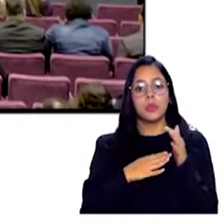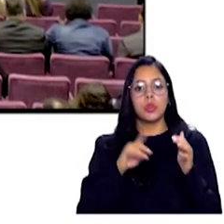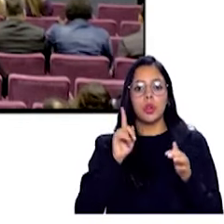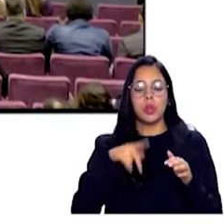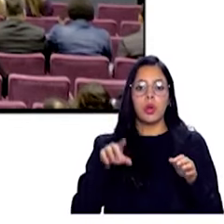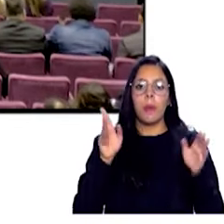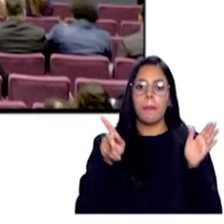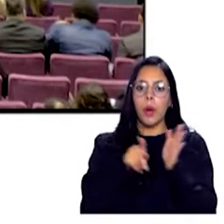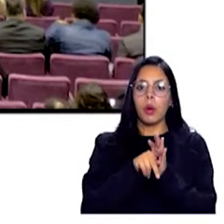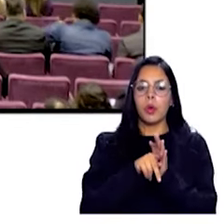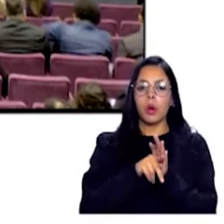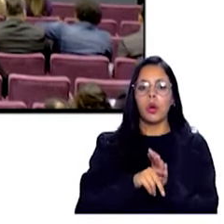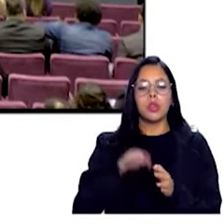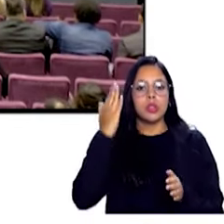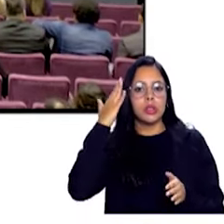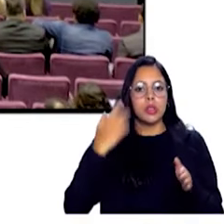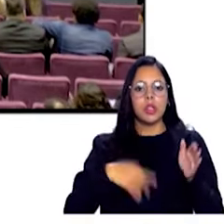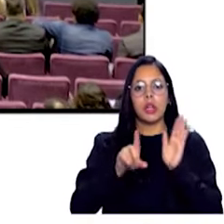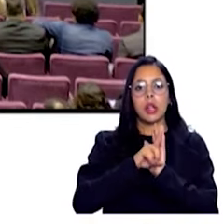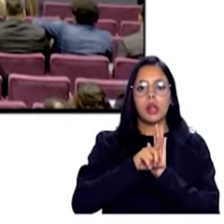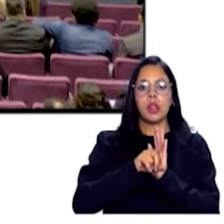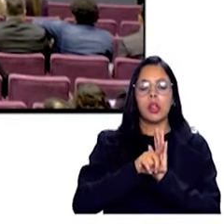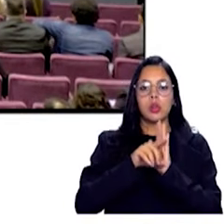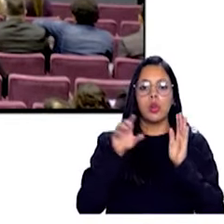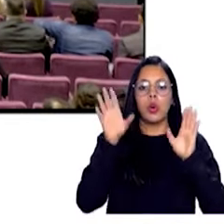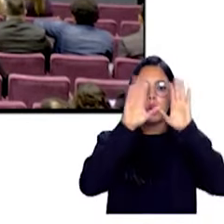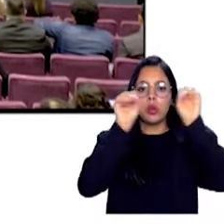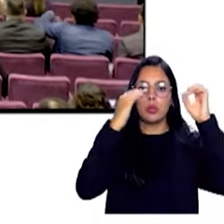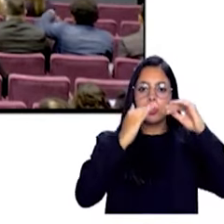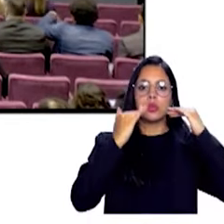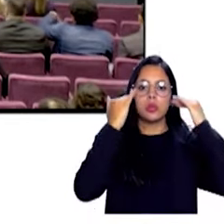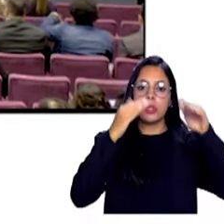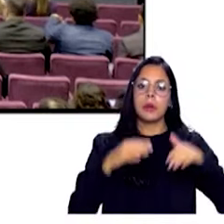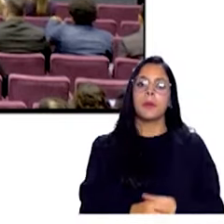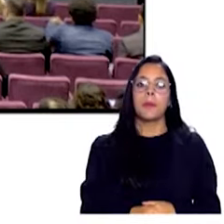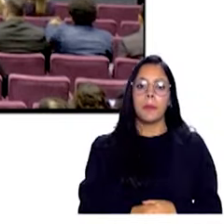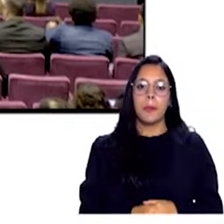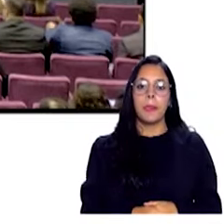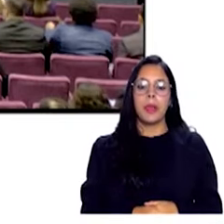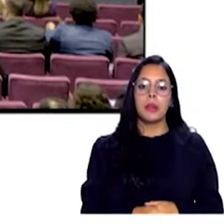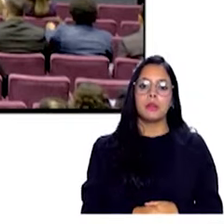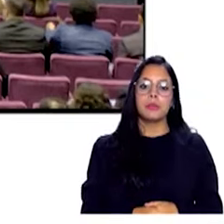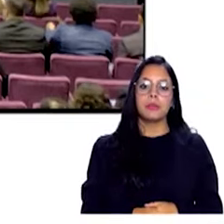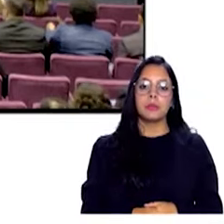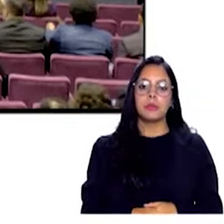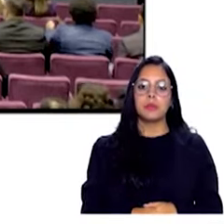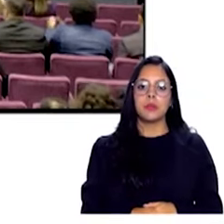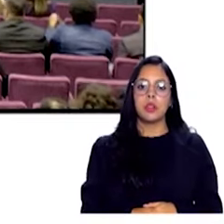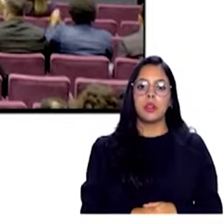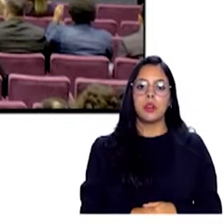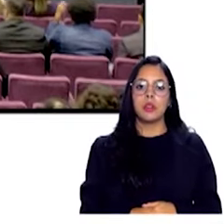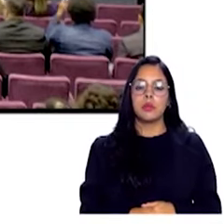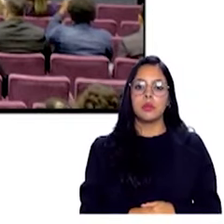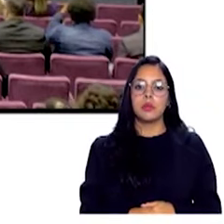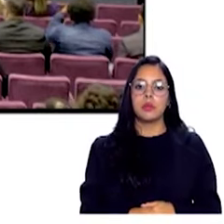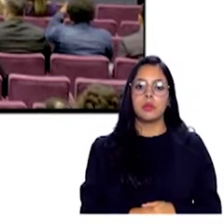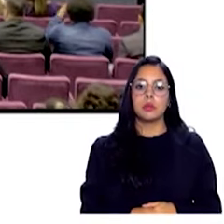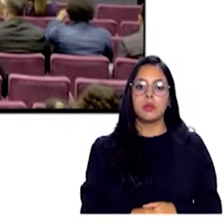legalidad constituci el tribunal constitucional sin solapamiento de ambas medidas de ambas